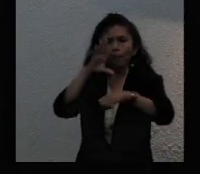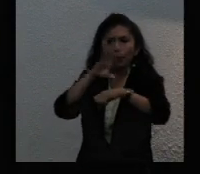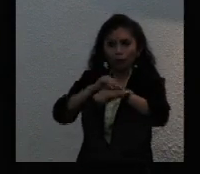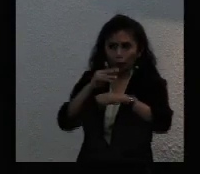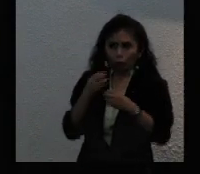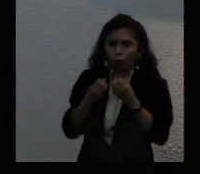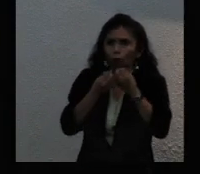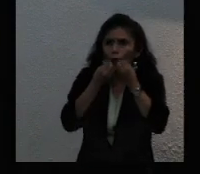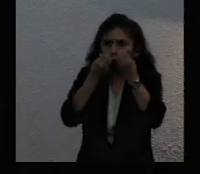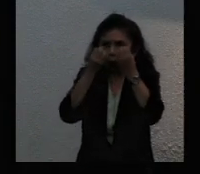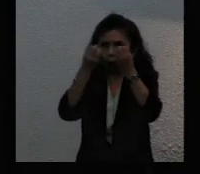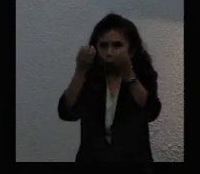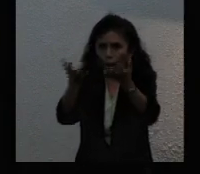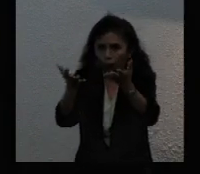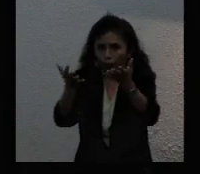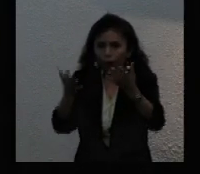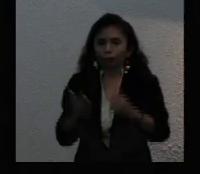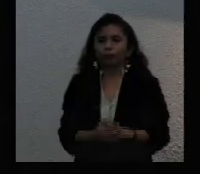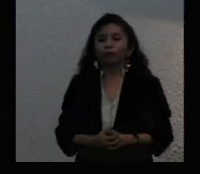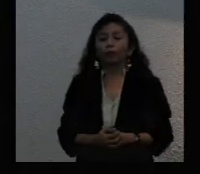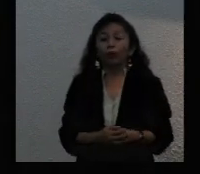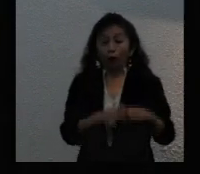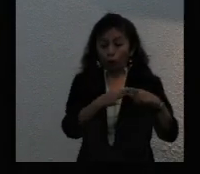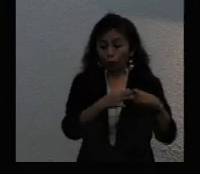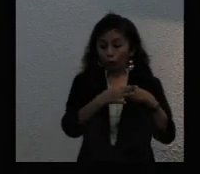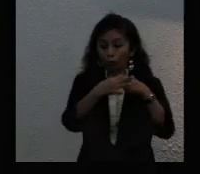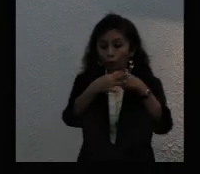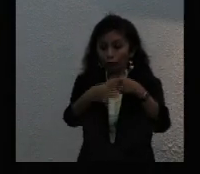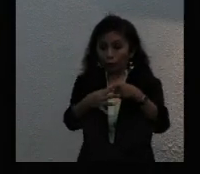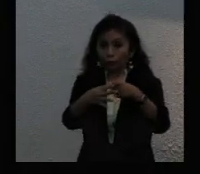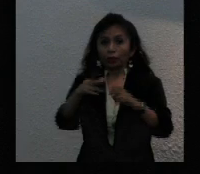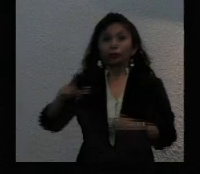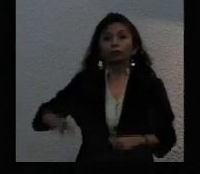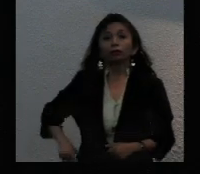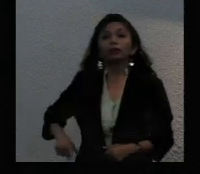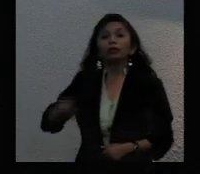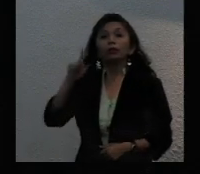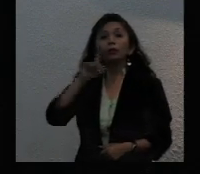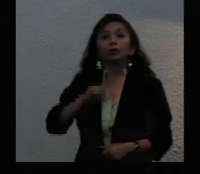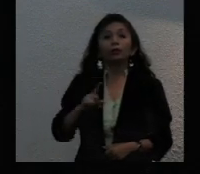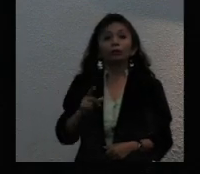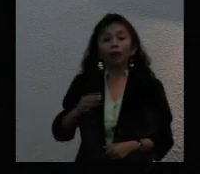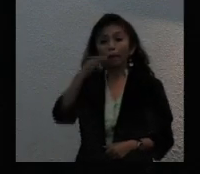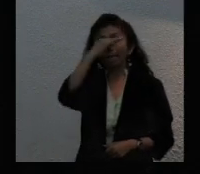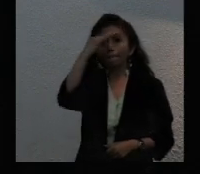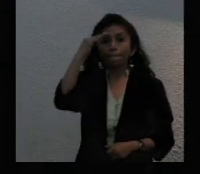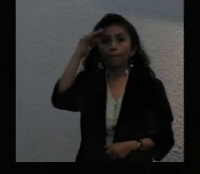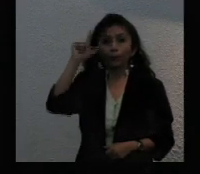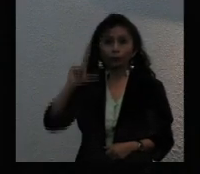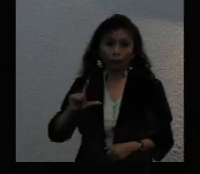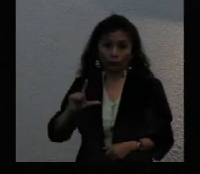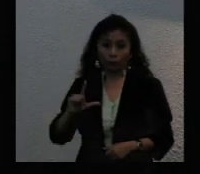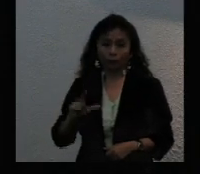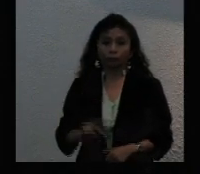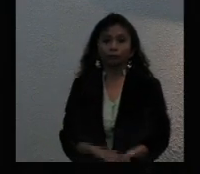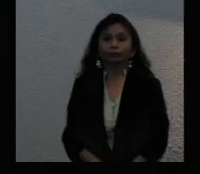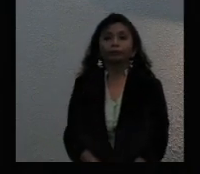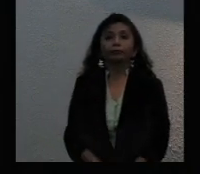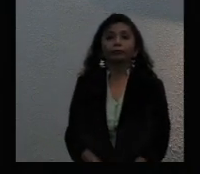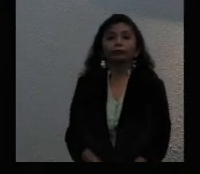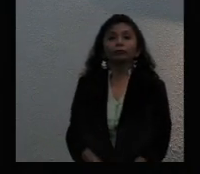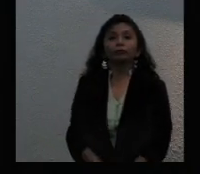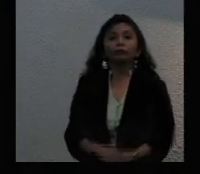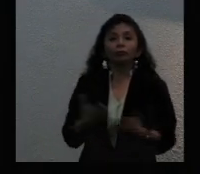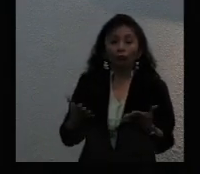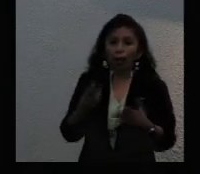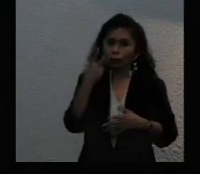a ustedes con la honrosa representación de la señora gobernadora del Estado, licenciada Mara Lezama Espinosa.